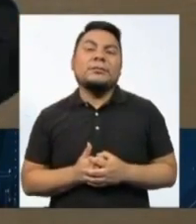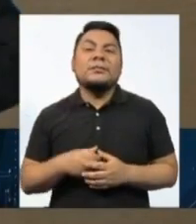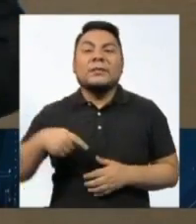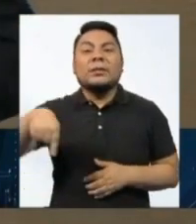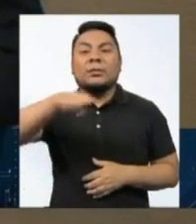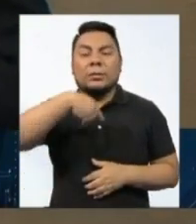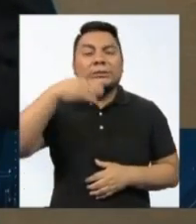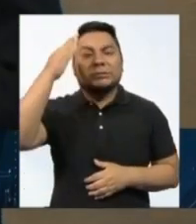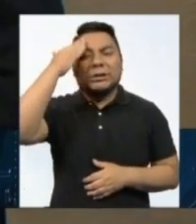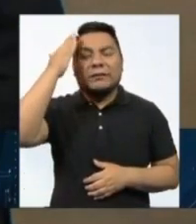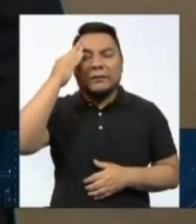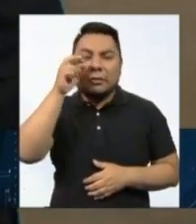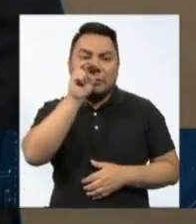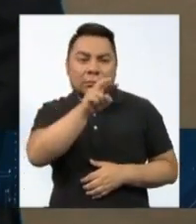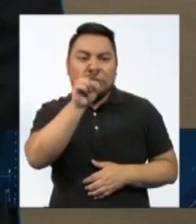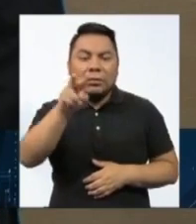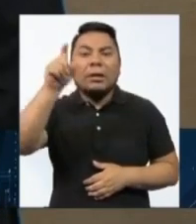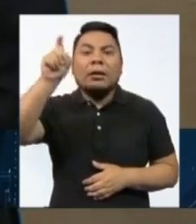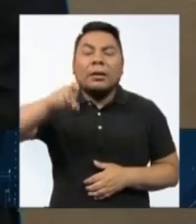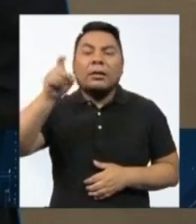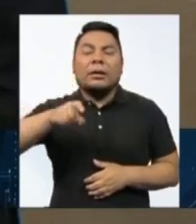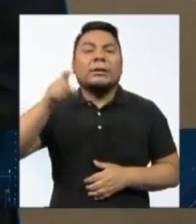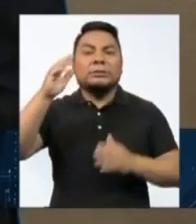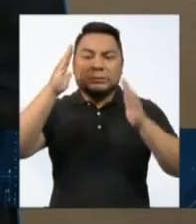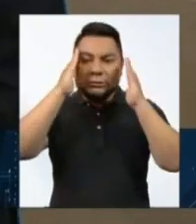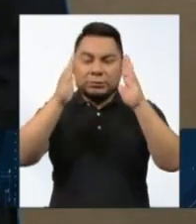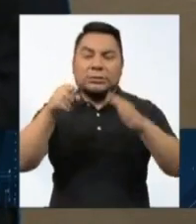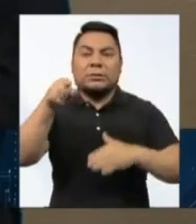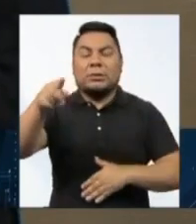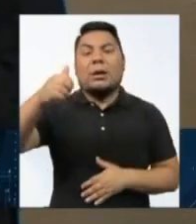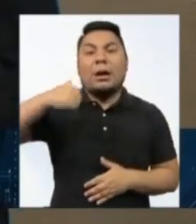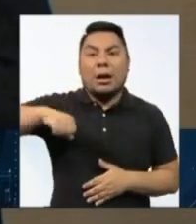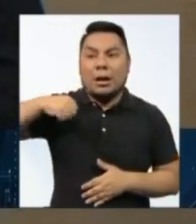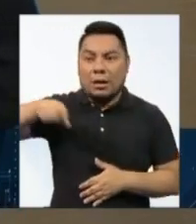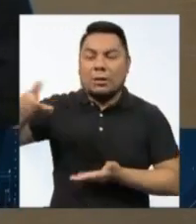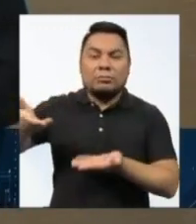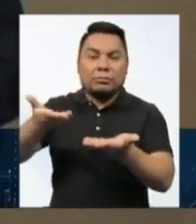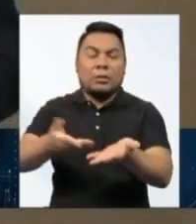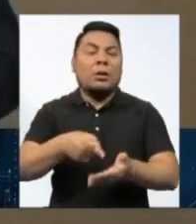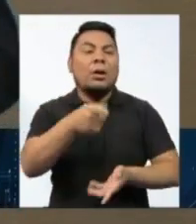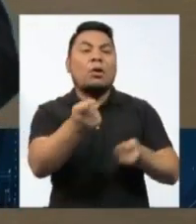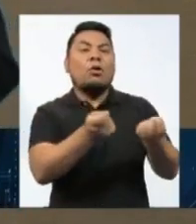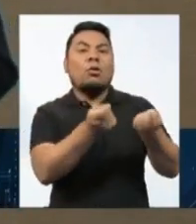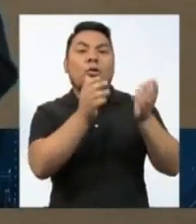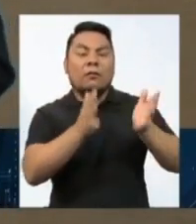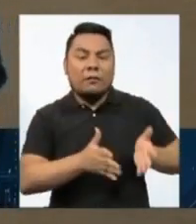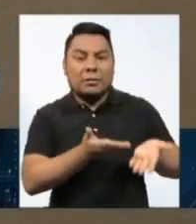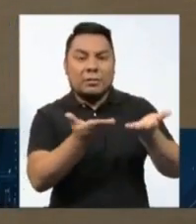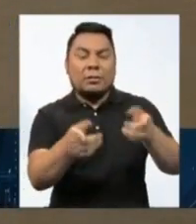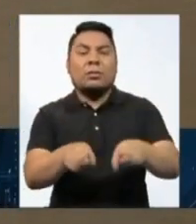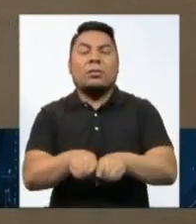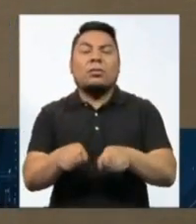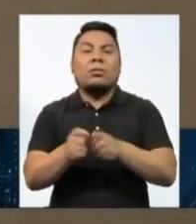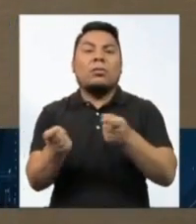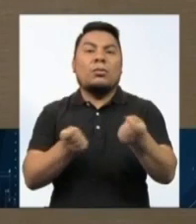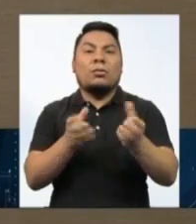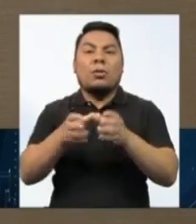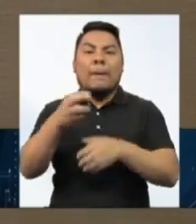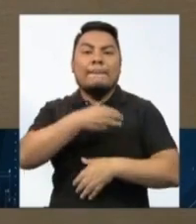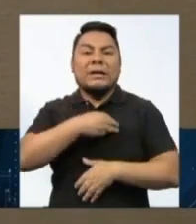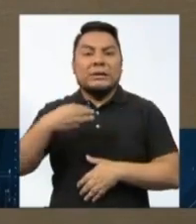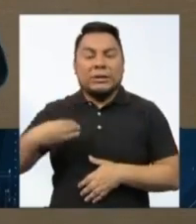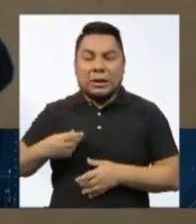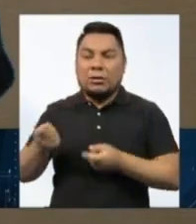las necesidades se tienen que atender por el alcalde, por el gobernador o por el gobierno nacional a través de los